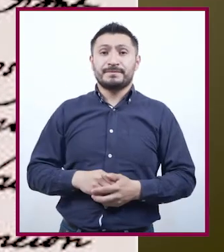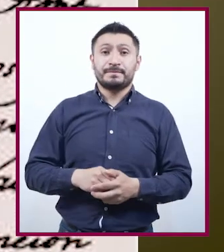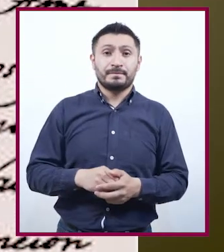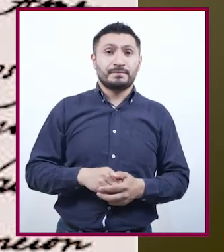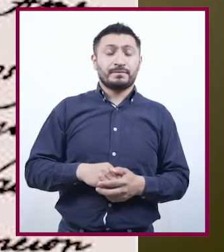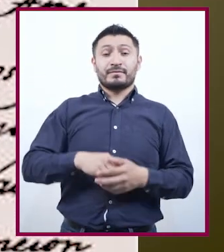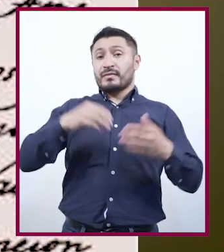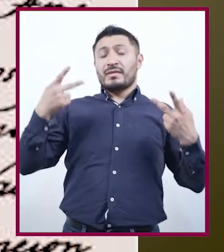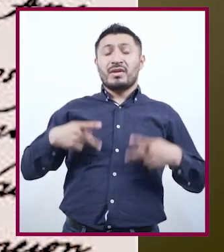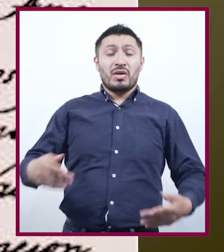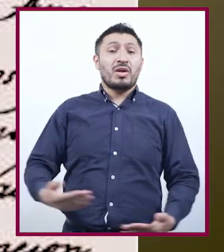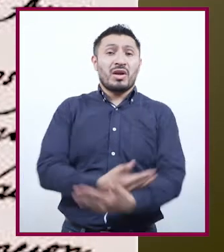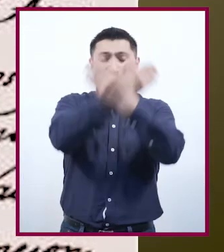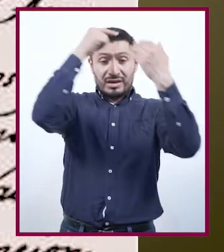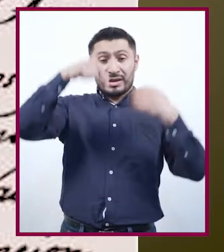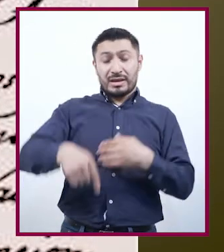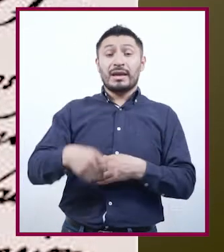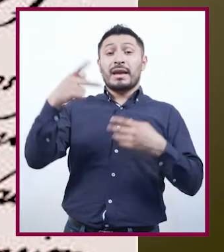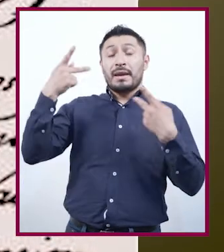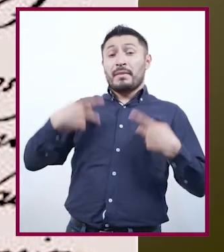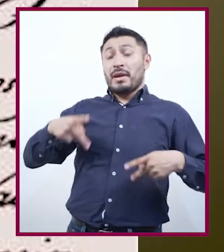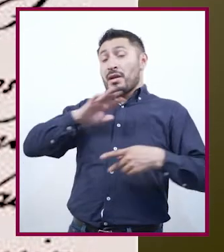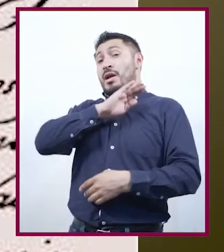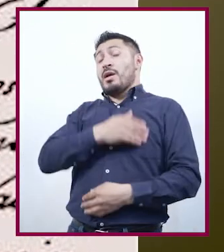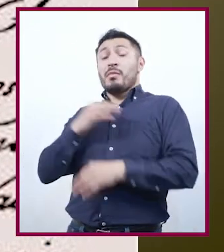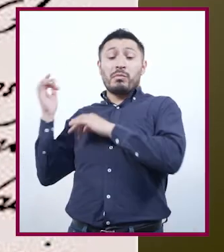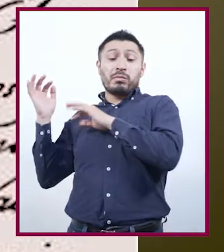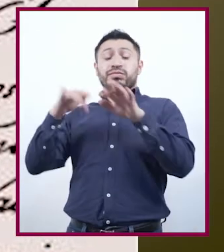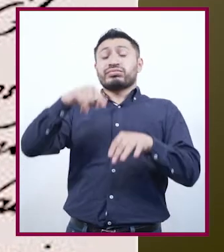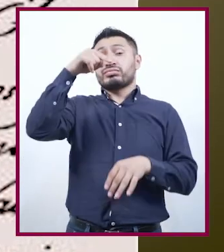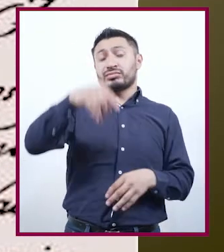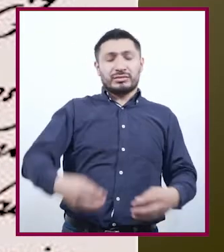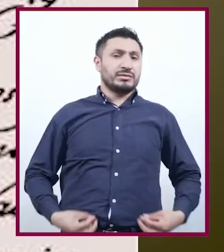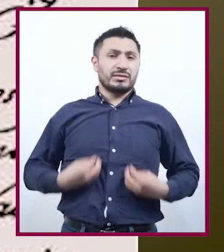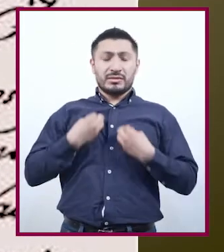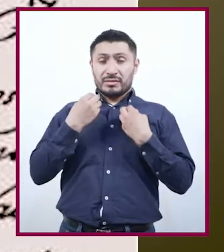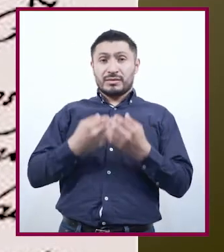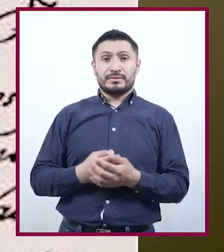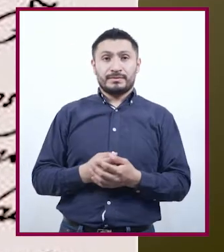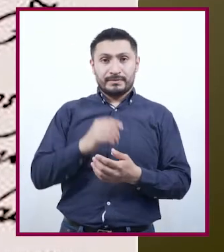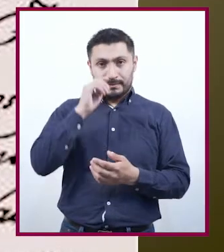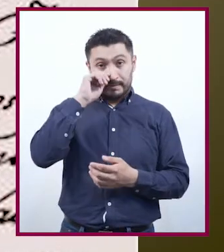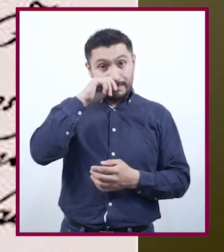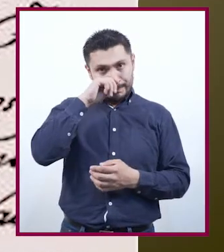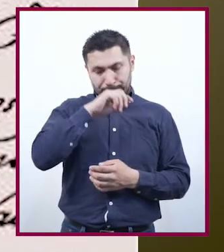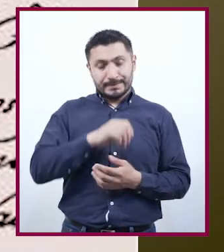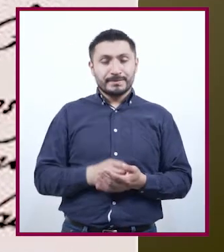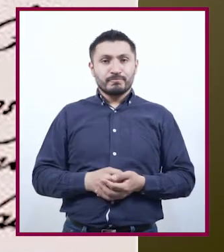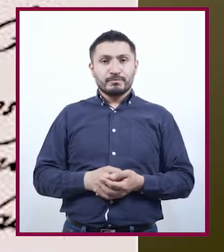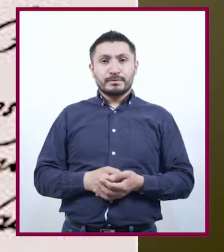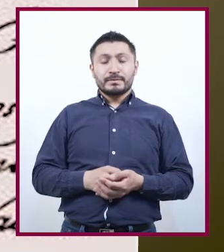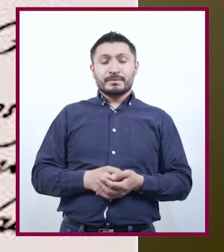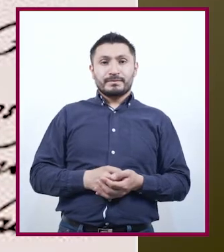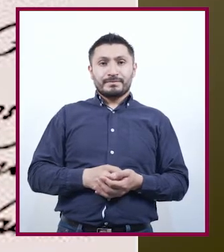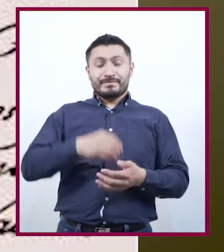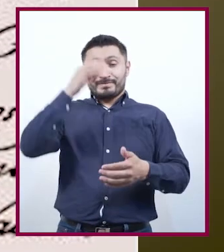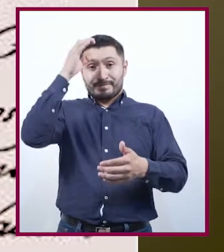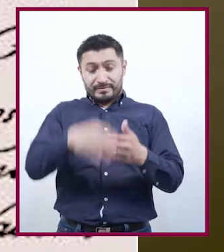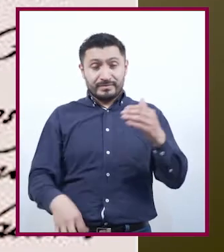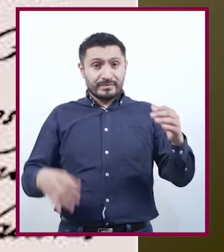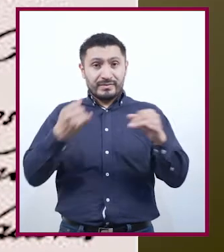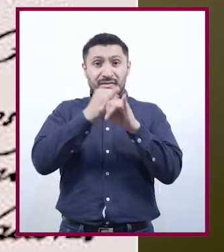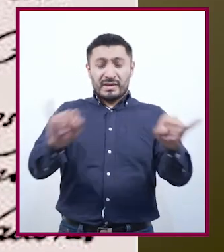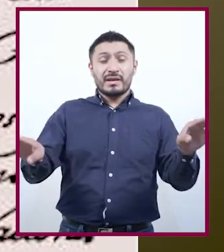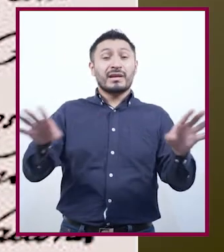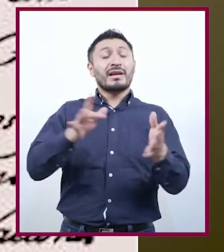todo el territorio nacional, tanto criollos como españoles afincados en la Nueva España. Insistimos,